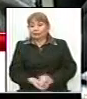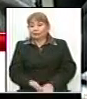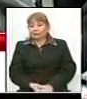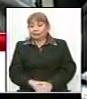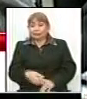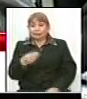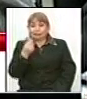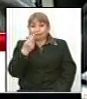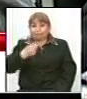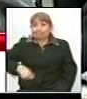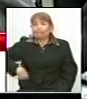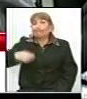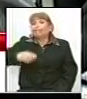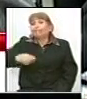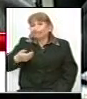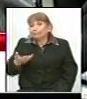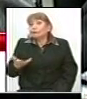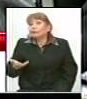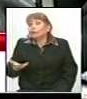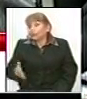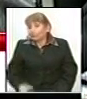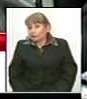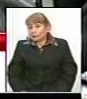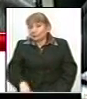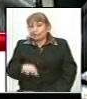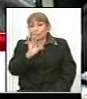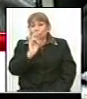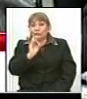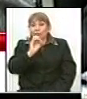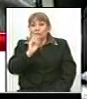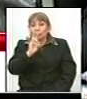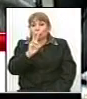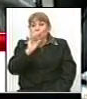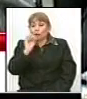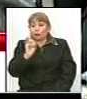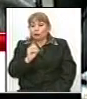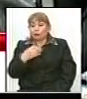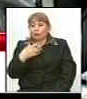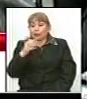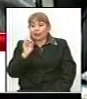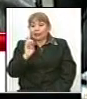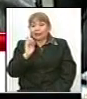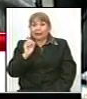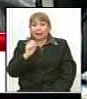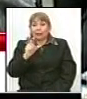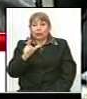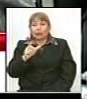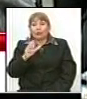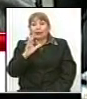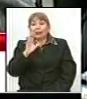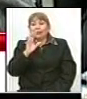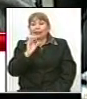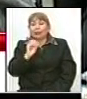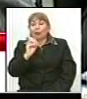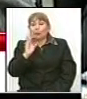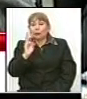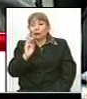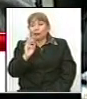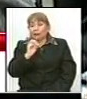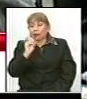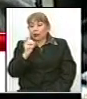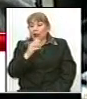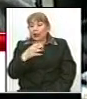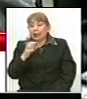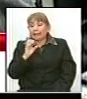un costo bolsillo, ¿no? El 7.2% van a E-Salud, el 0.6% van a Sanidades,